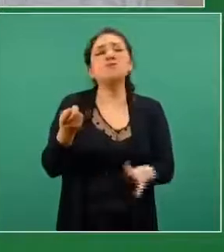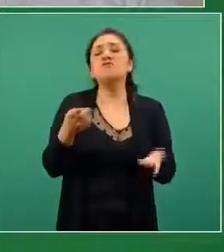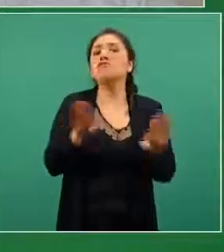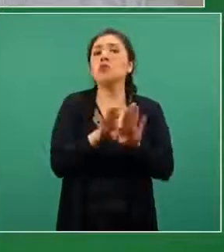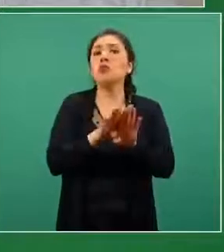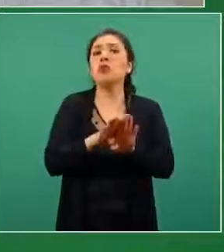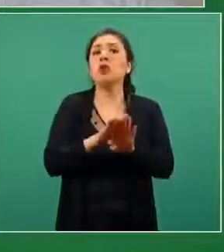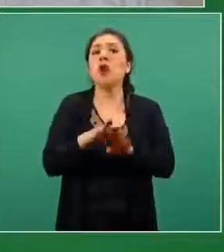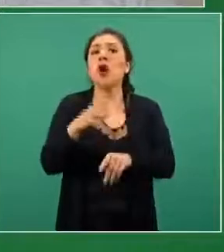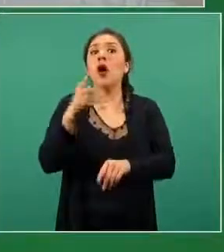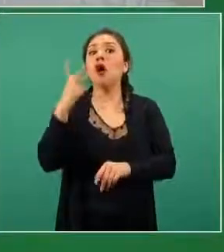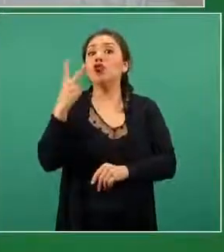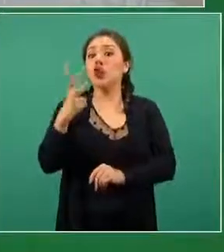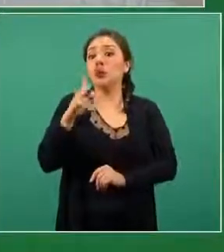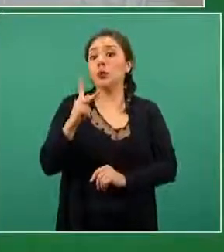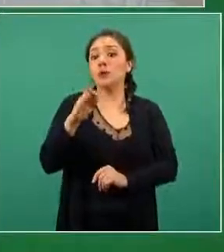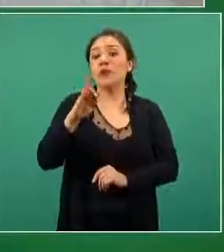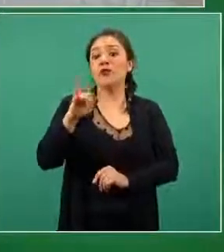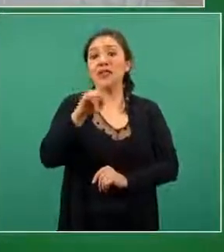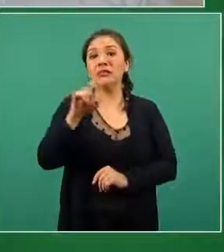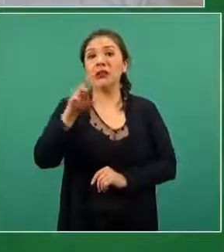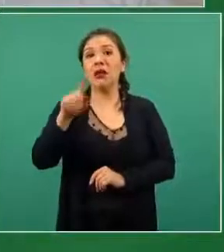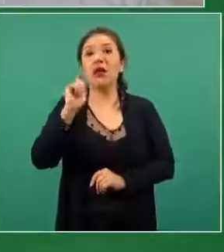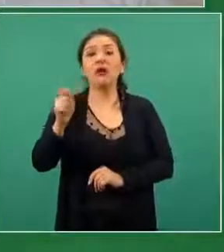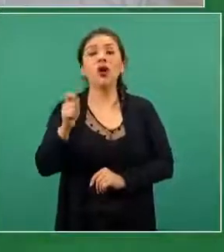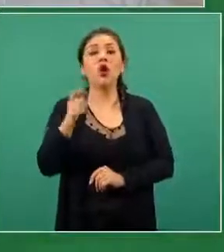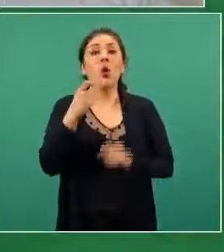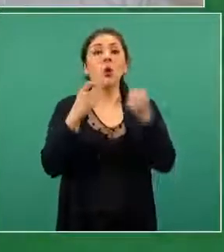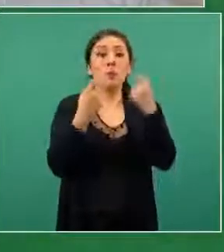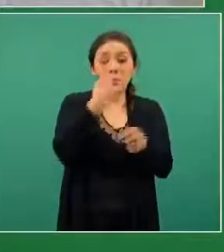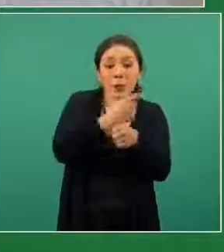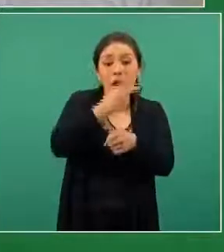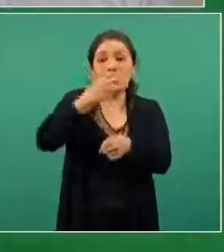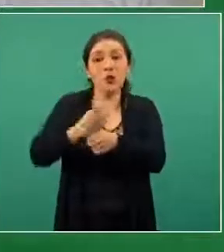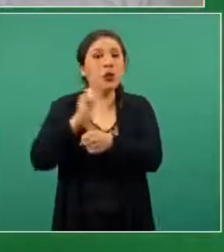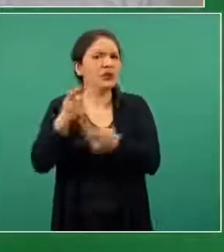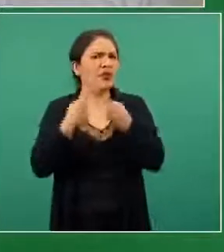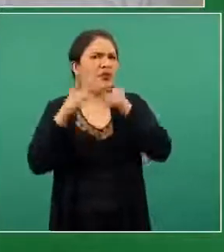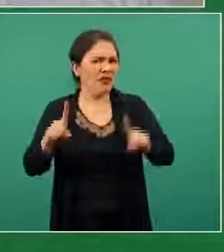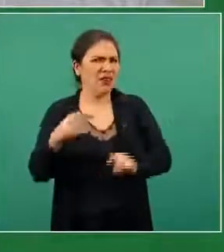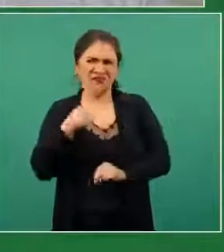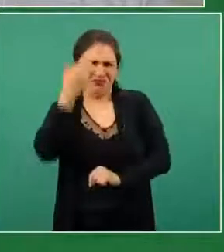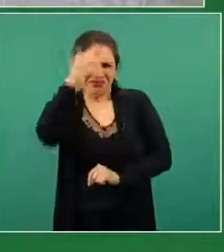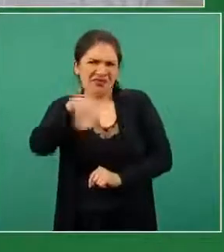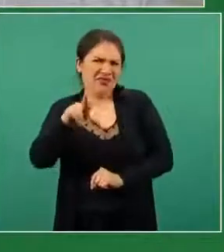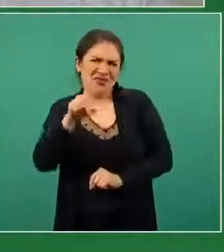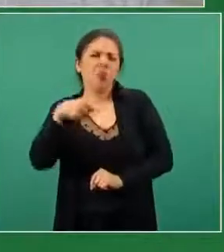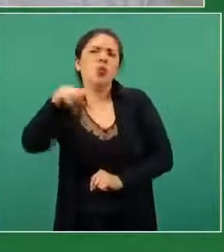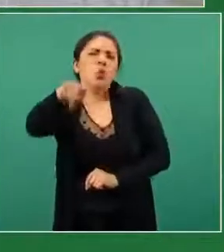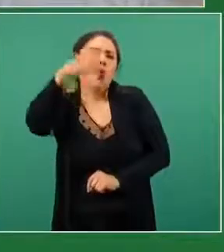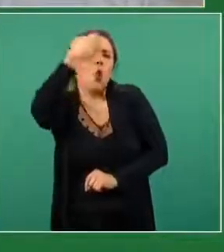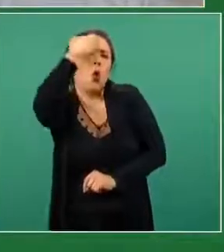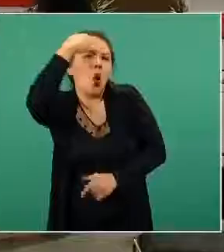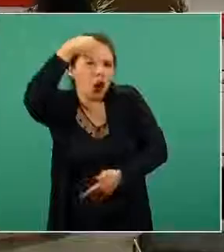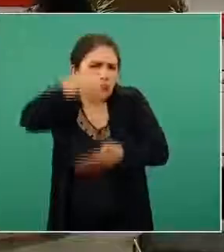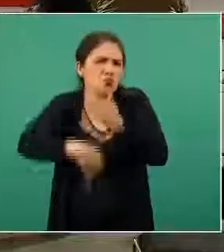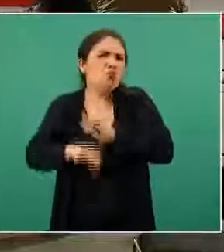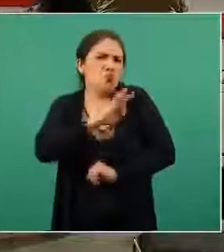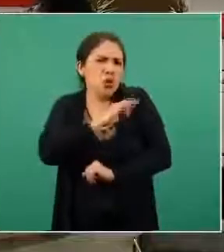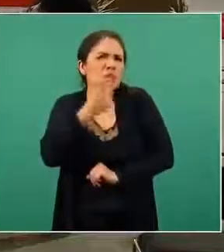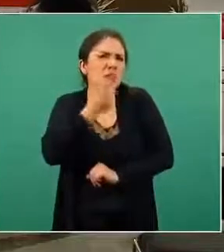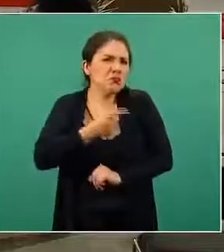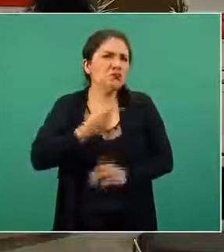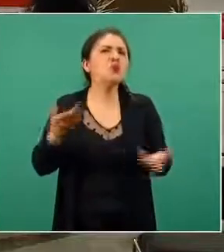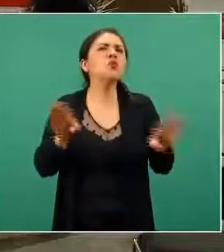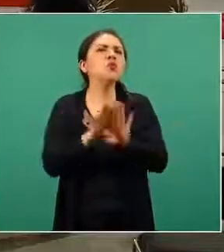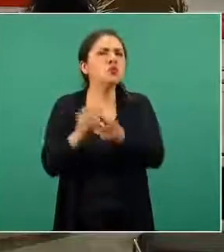las dos dosis de Pfizer son completamente diferentes, pero bueno, sabemos que no es así, pero ustedes los expertos, la doctora de la Garza, no sé si nos